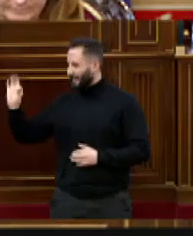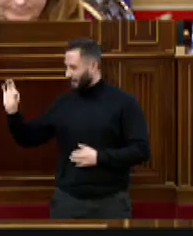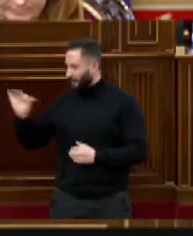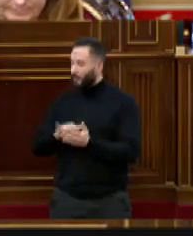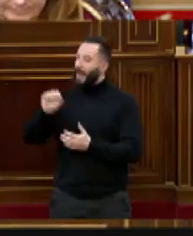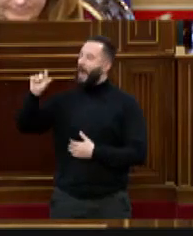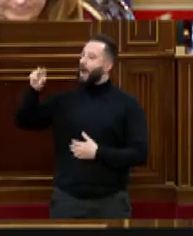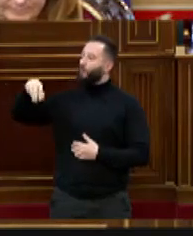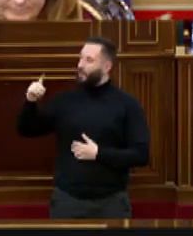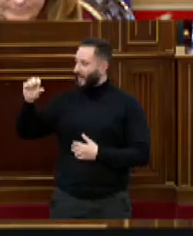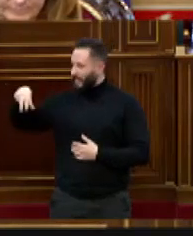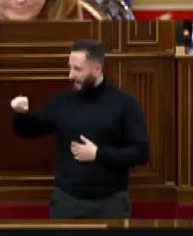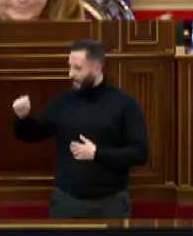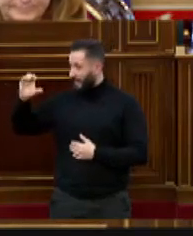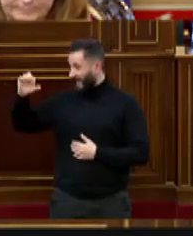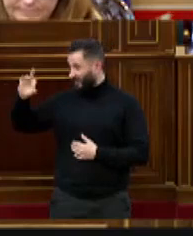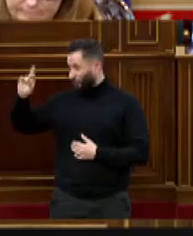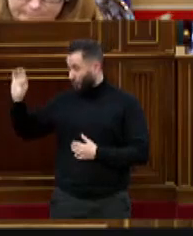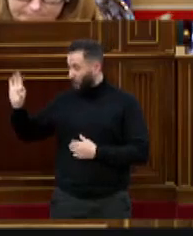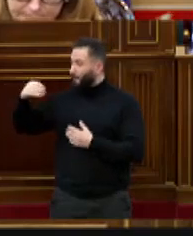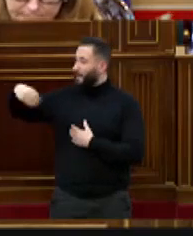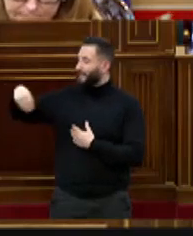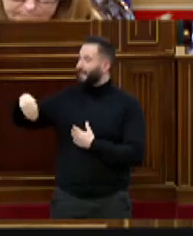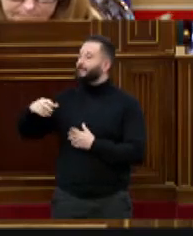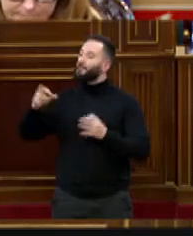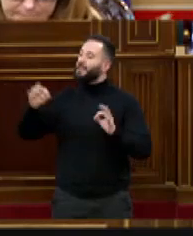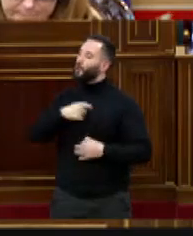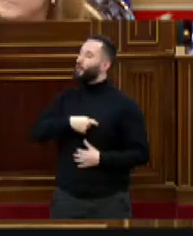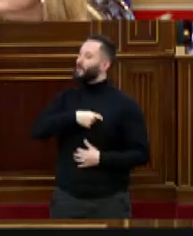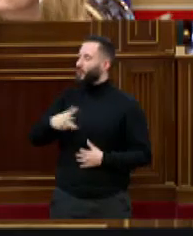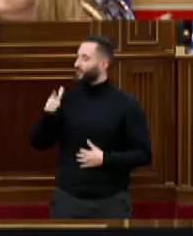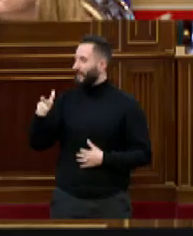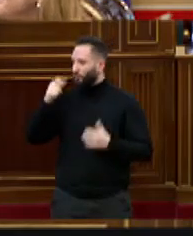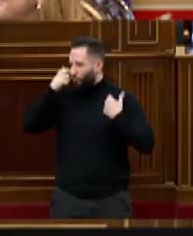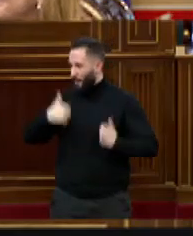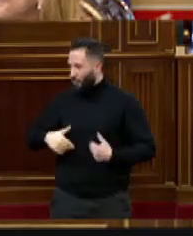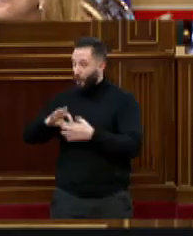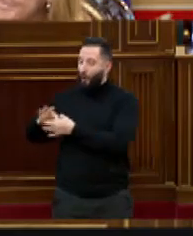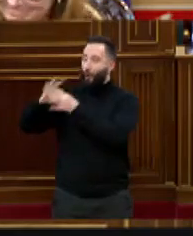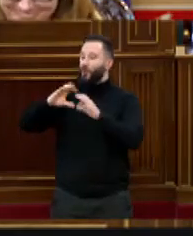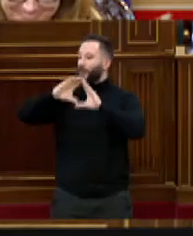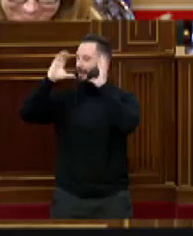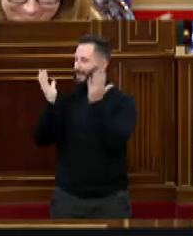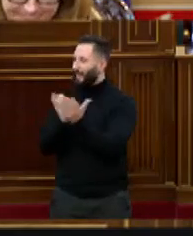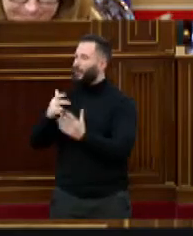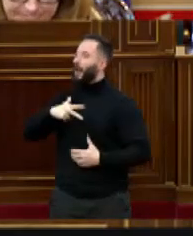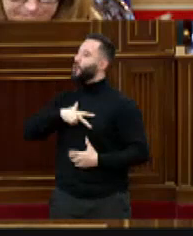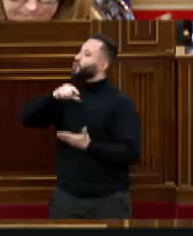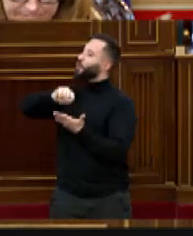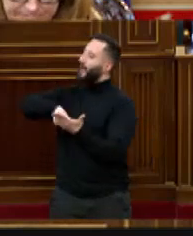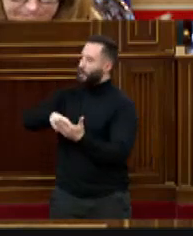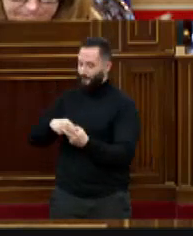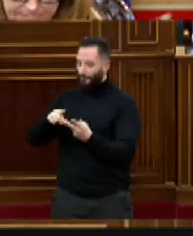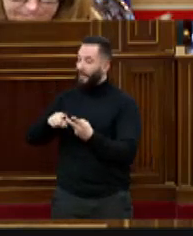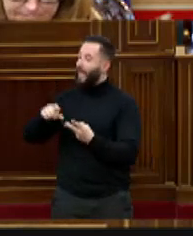directora de la fundación akitas y presidenta de la comisión de derechos humanos de la unión Internacional del notariado Alberto